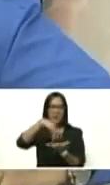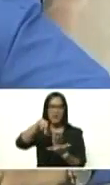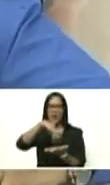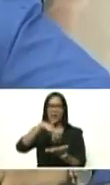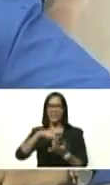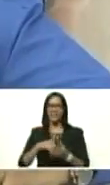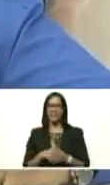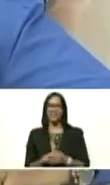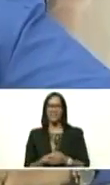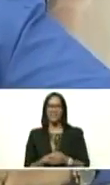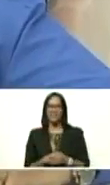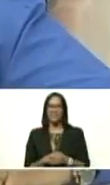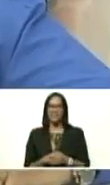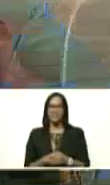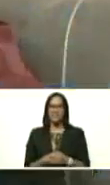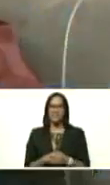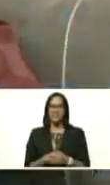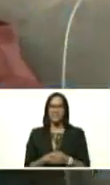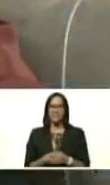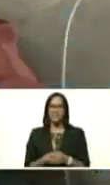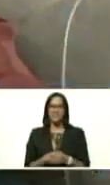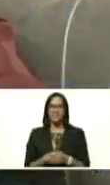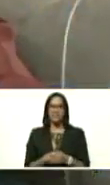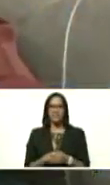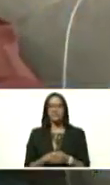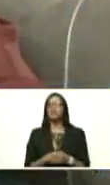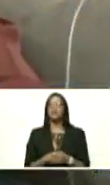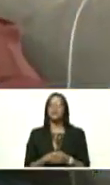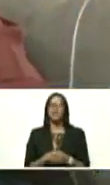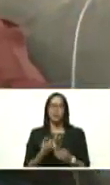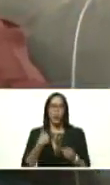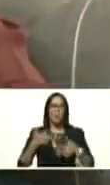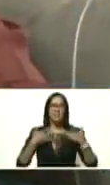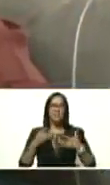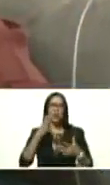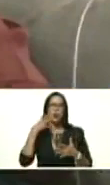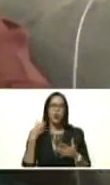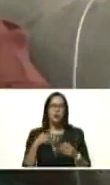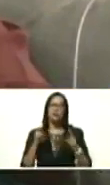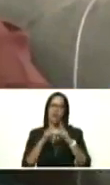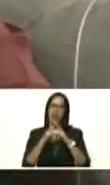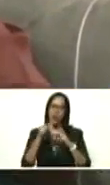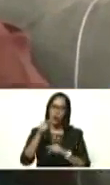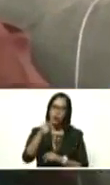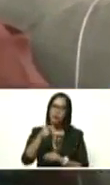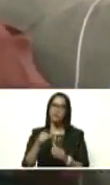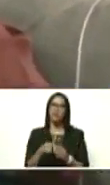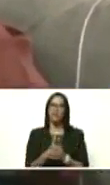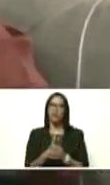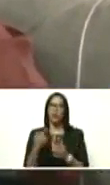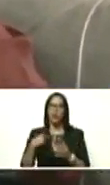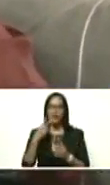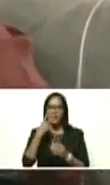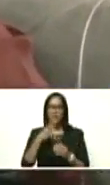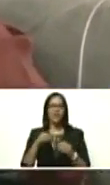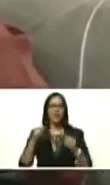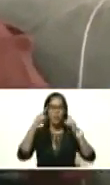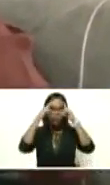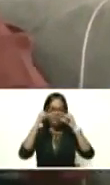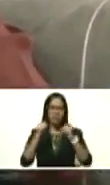Yo personalmente, lo que tiene que ver conmigo, yo me siento orgulloso de haberle conocido, y lo que tiene que ver con mi carrera